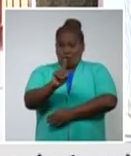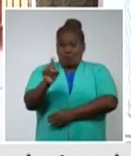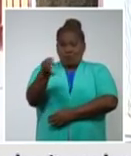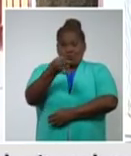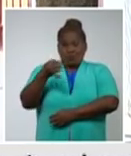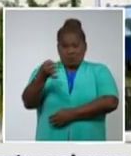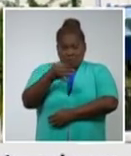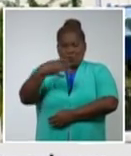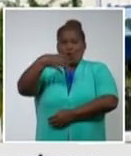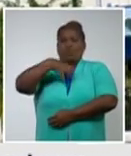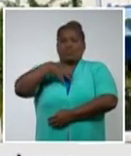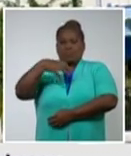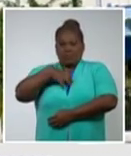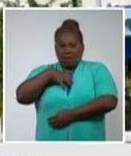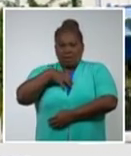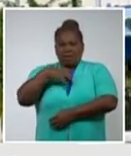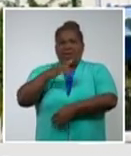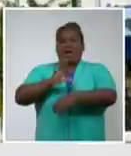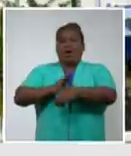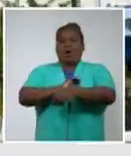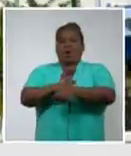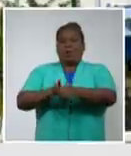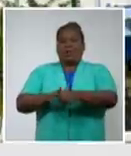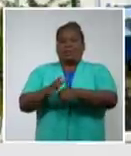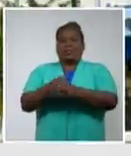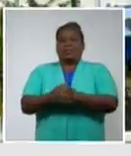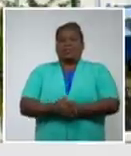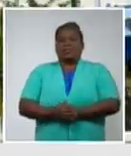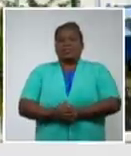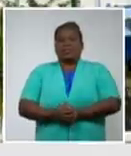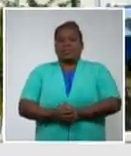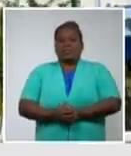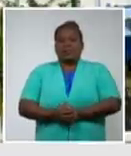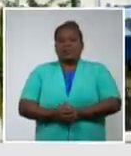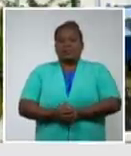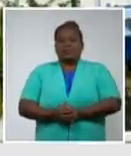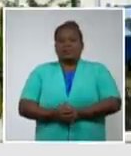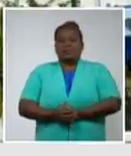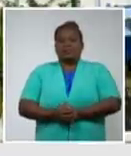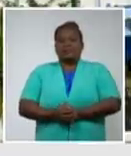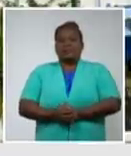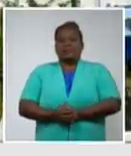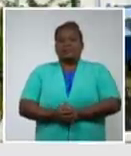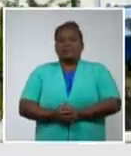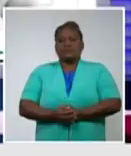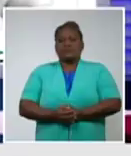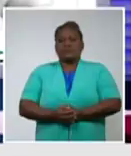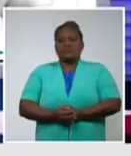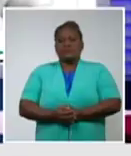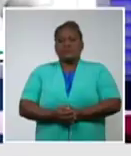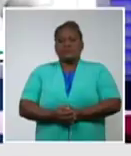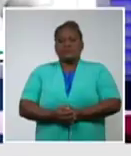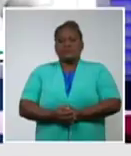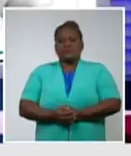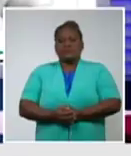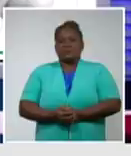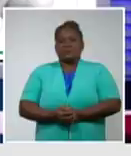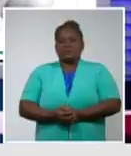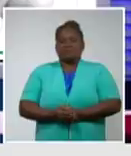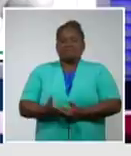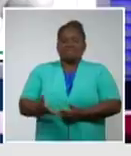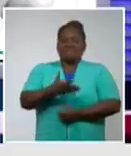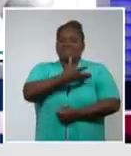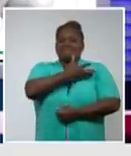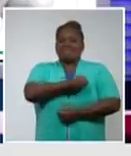de la enfermedad. Lisette Márquez, Sistema Informativo de la Televisión Cubana. Lamentable que